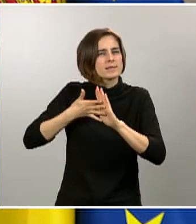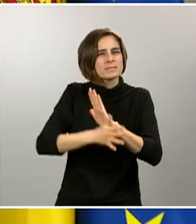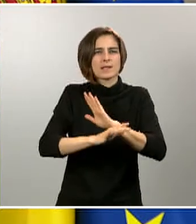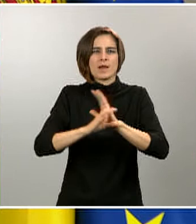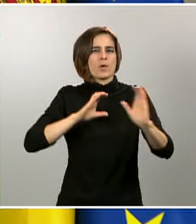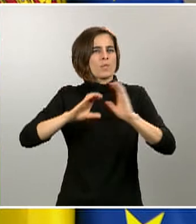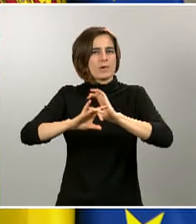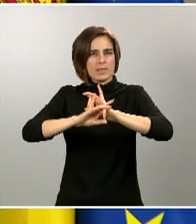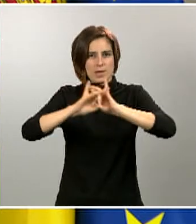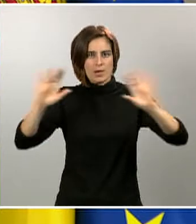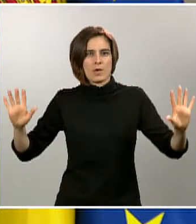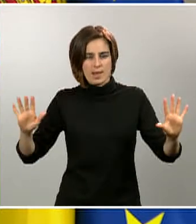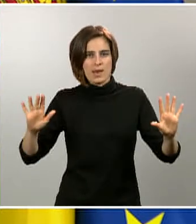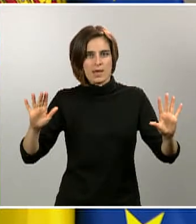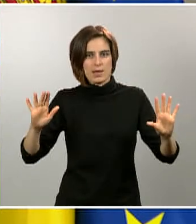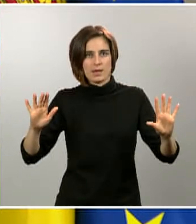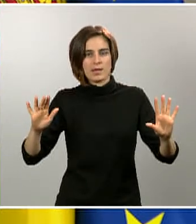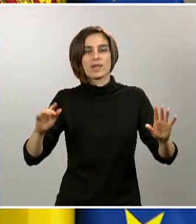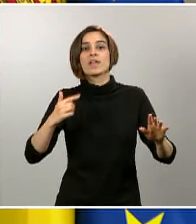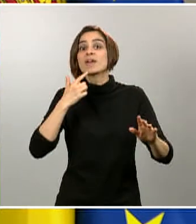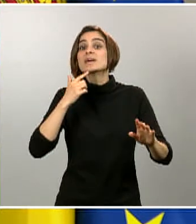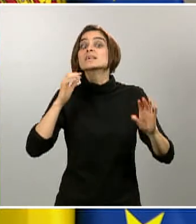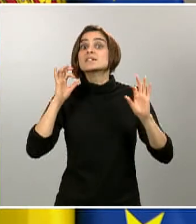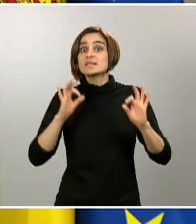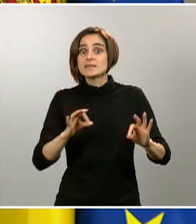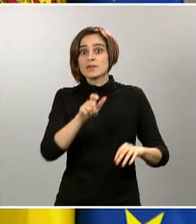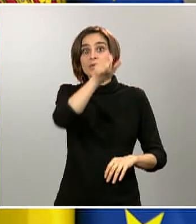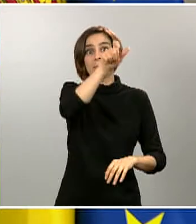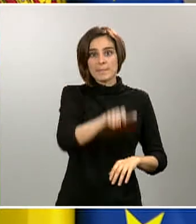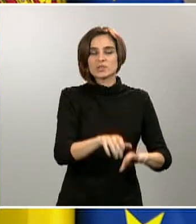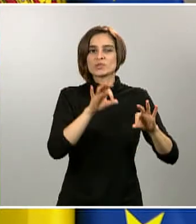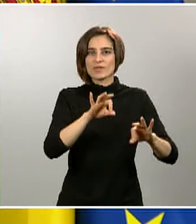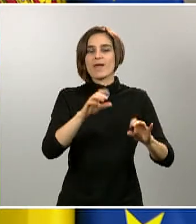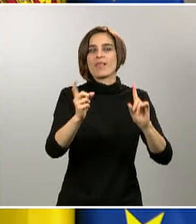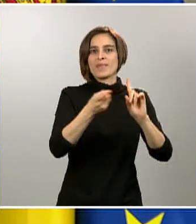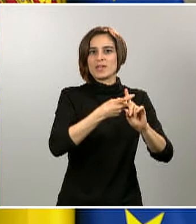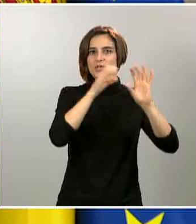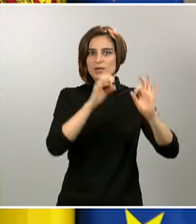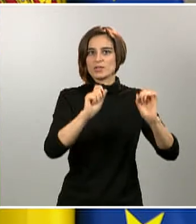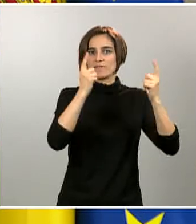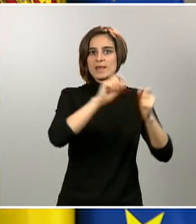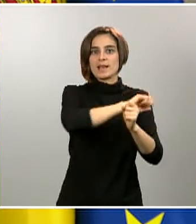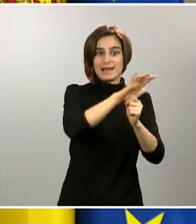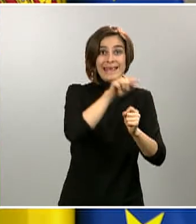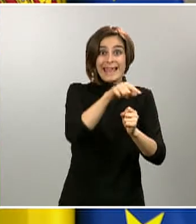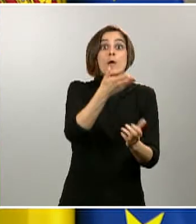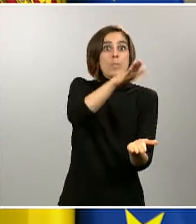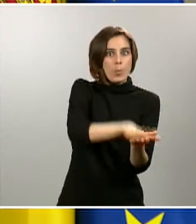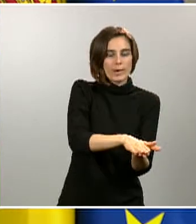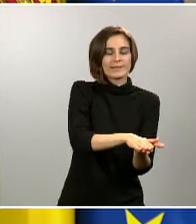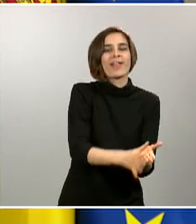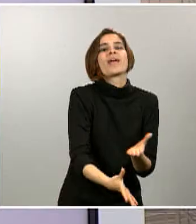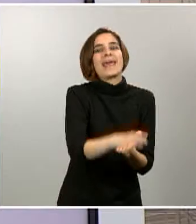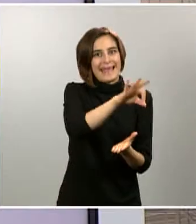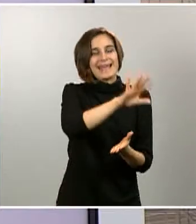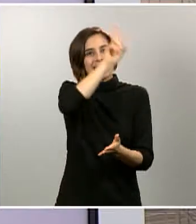sido diagnosticada positivamente de coronavirus y fallece, es computada como un fallecido de coronavirus. Fallezca en el hospital, en su casa,